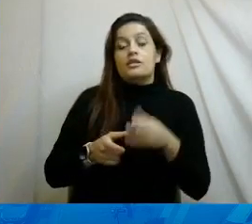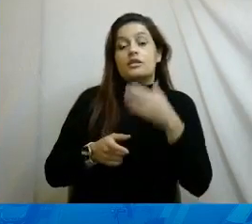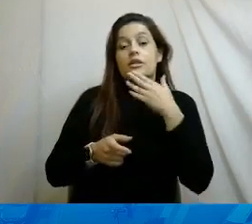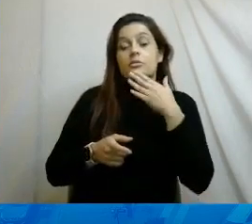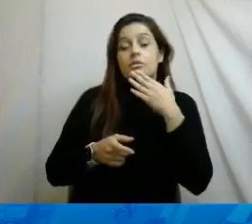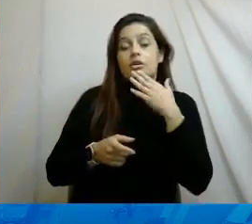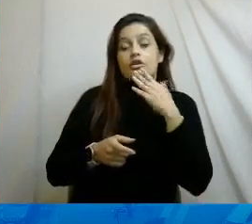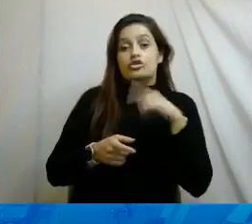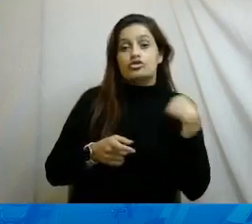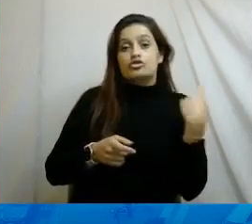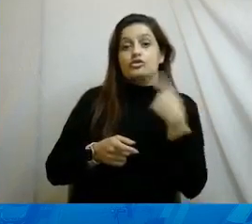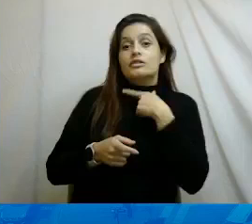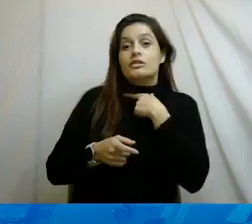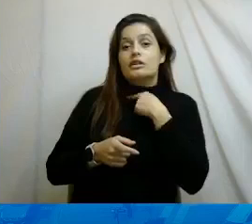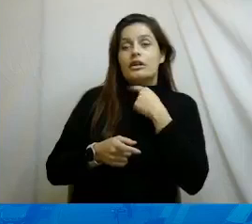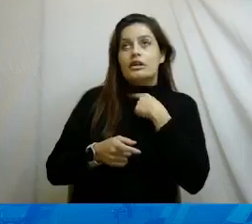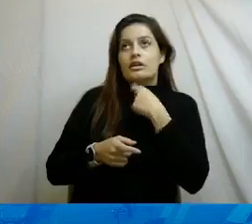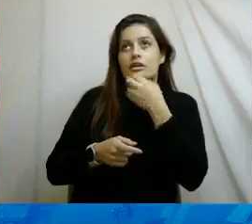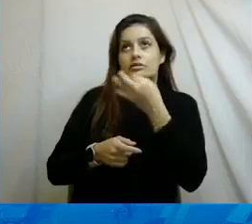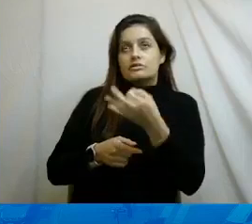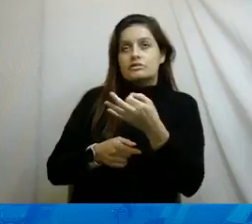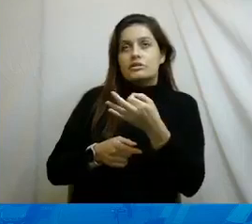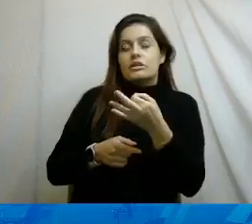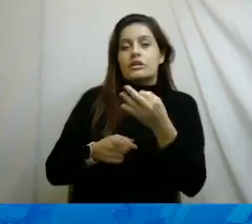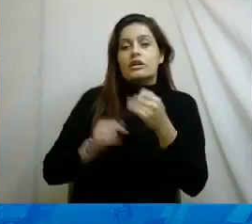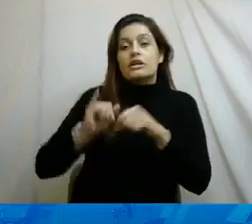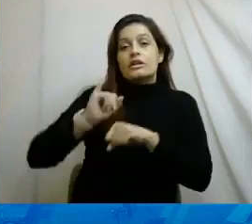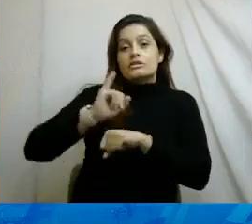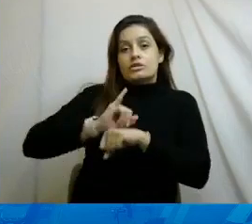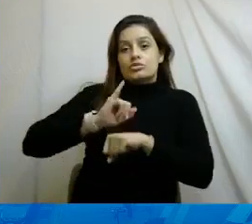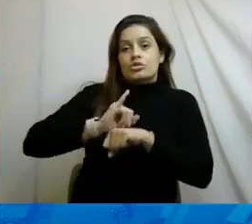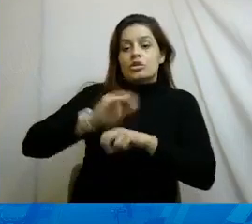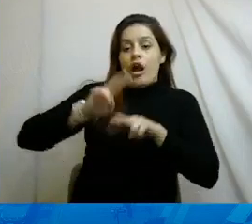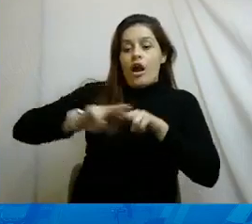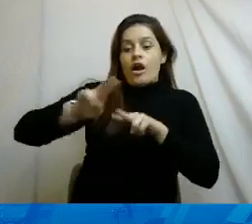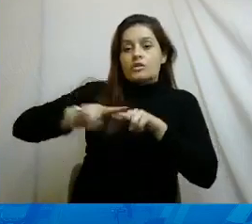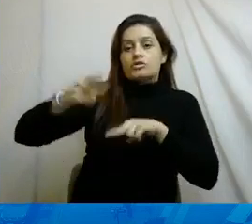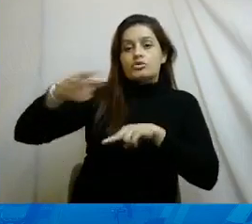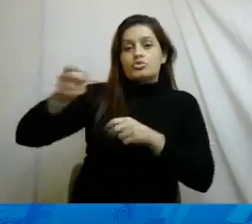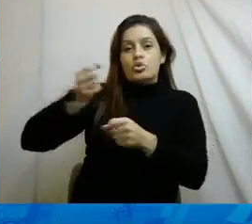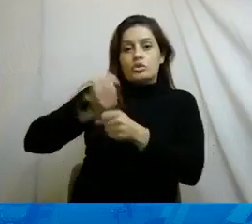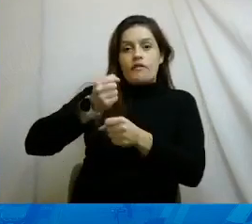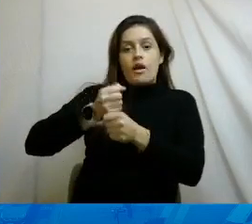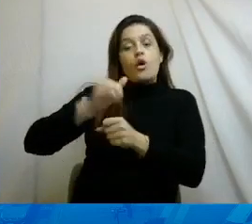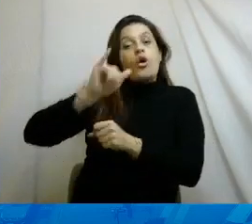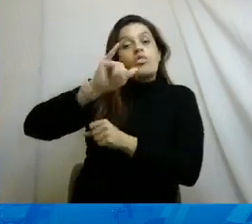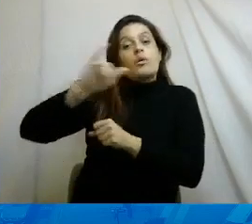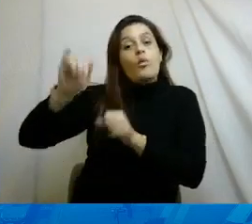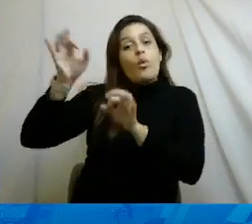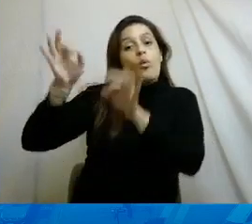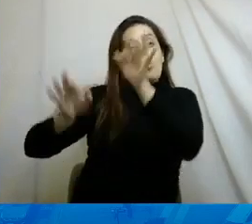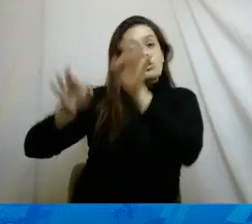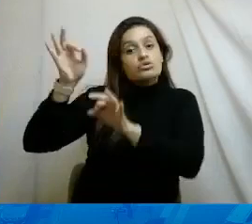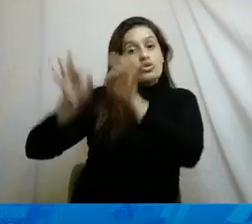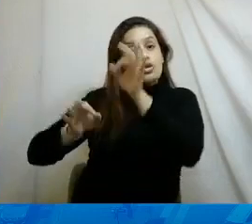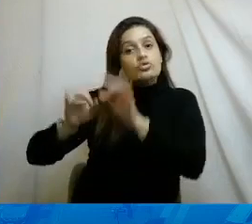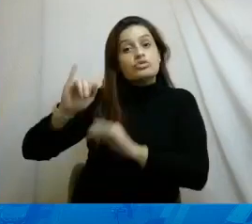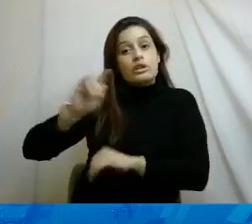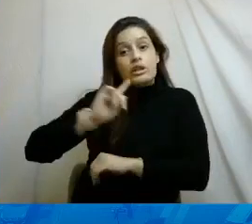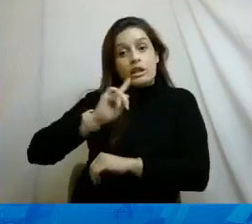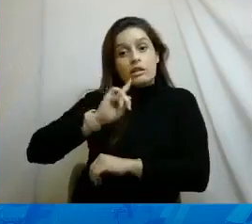lo que se pretende es que finalmente las instituciones funcionen y se determine responsabilidades en caso de que las hayan,